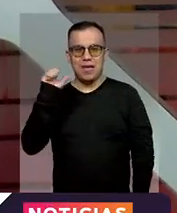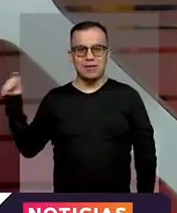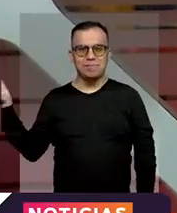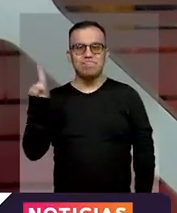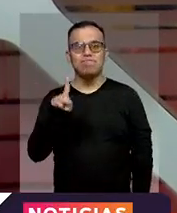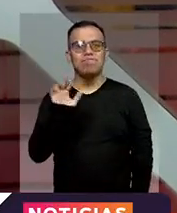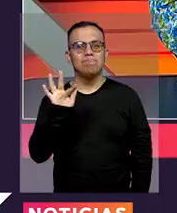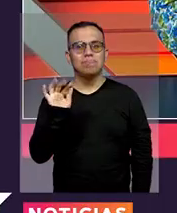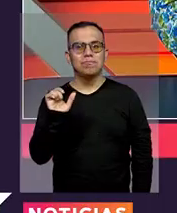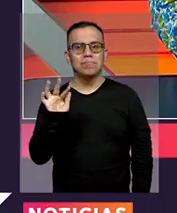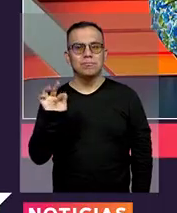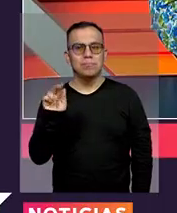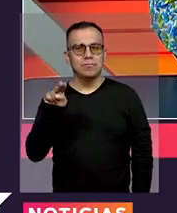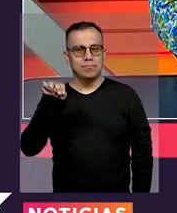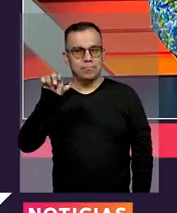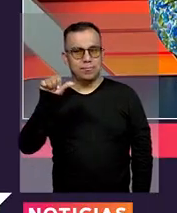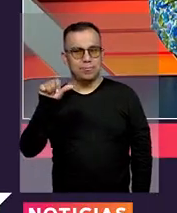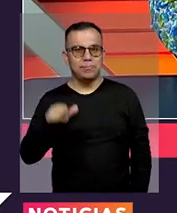detalles.